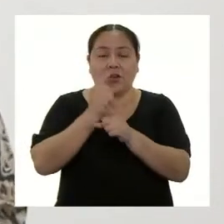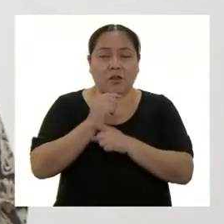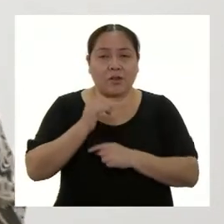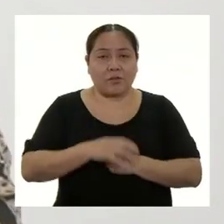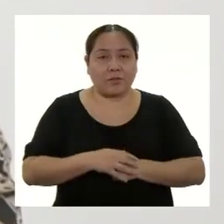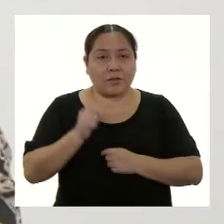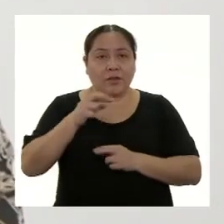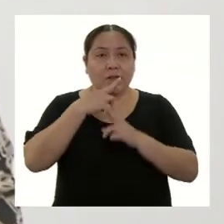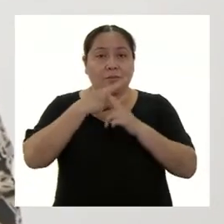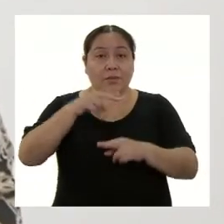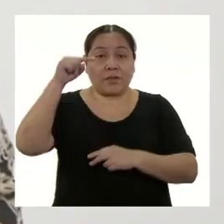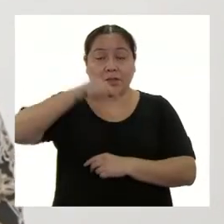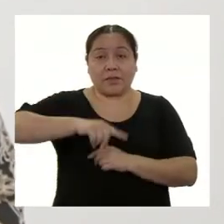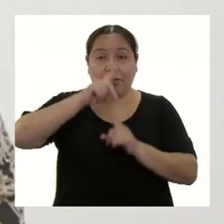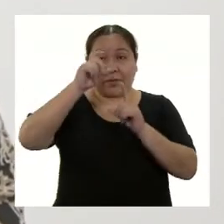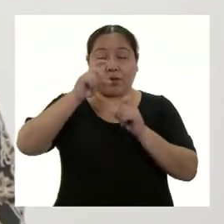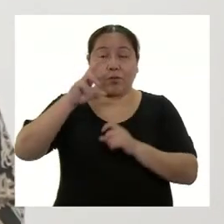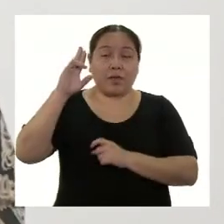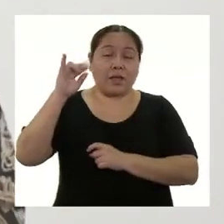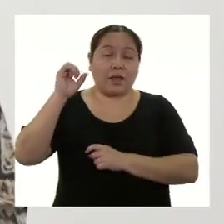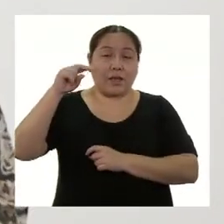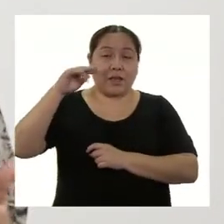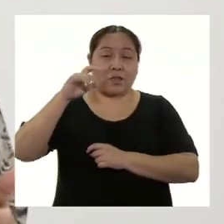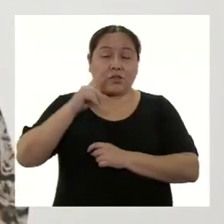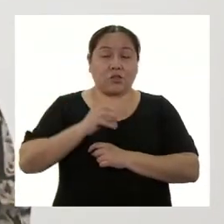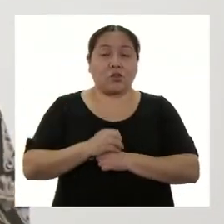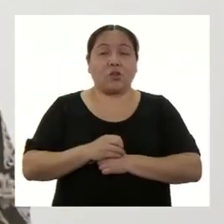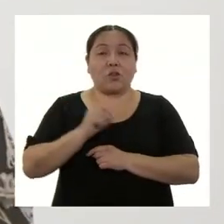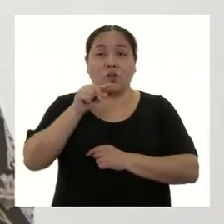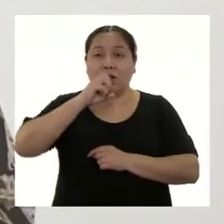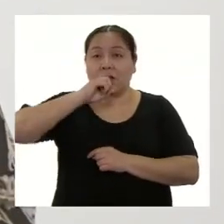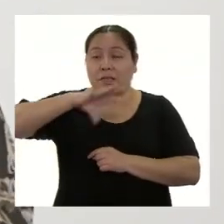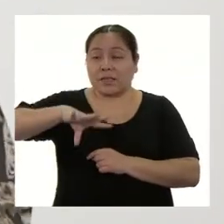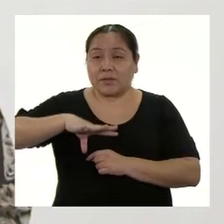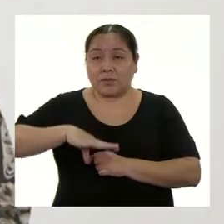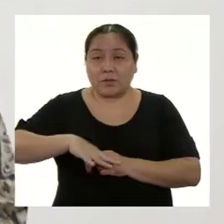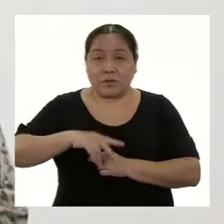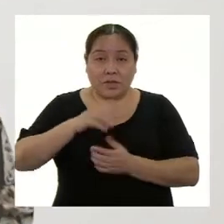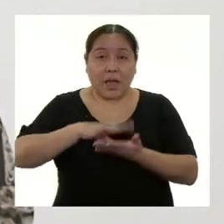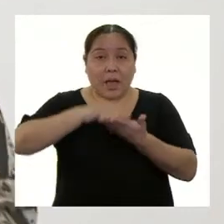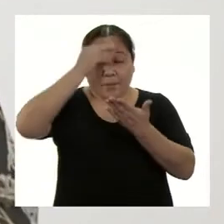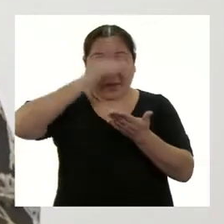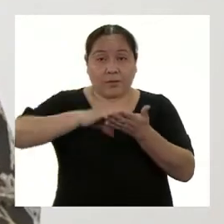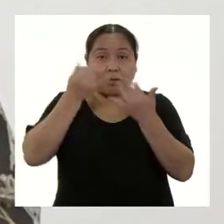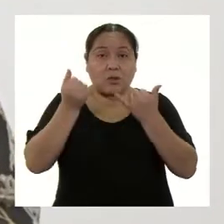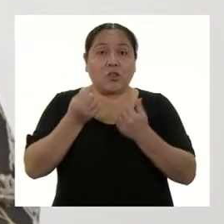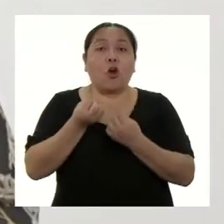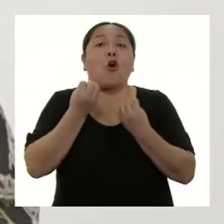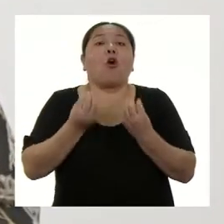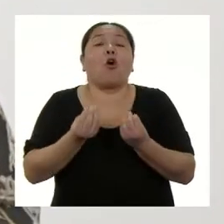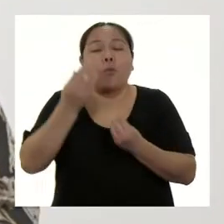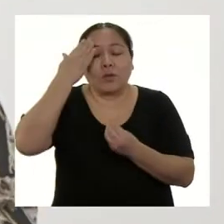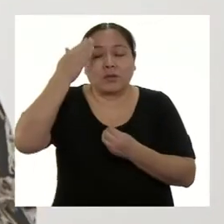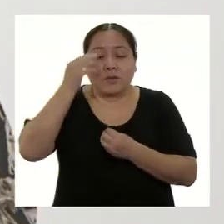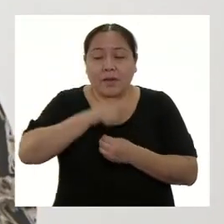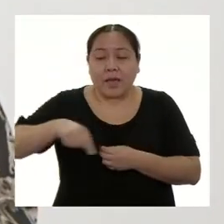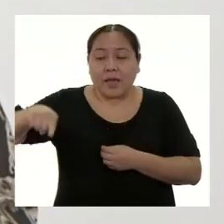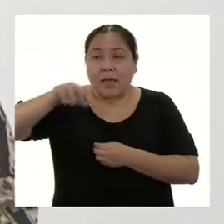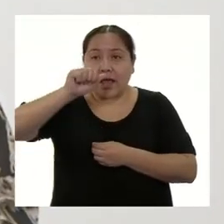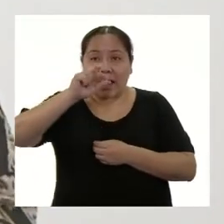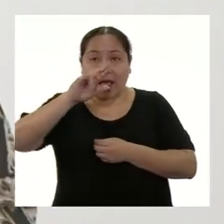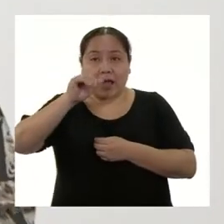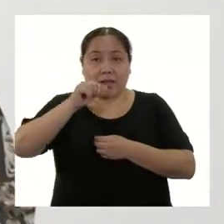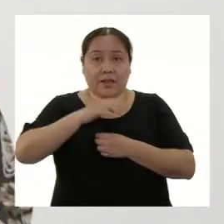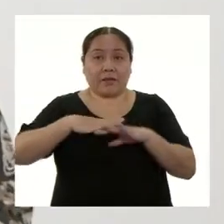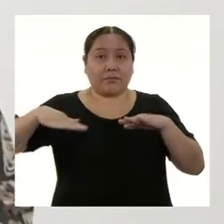Y respondiendo a la pregunta de Renzo, lo que acabamos de aprender sobre cómo calcular el área de la superficie de un